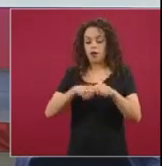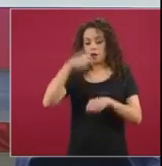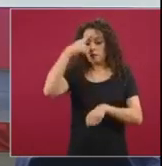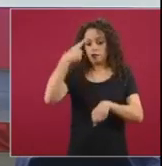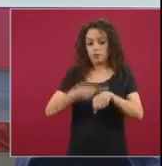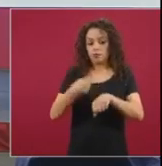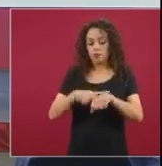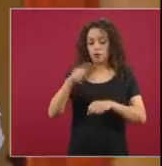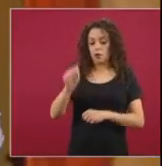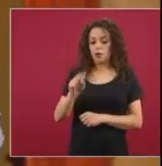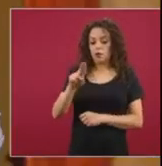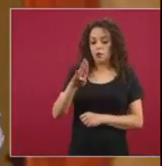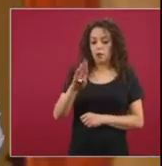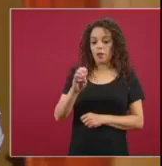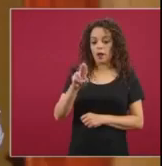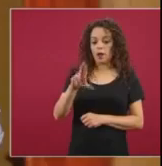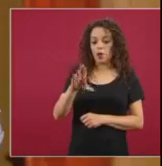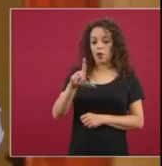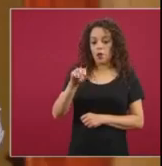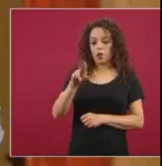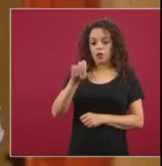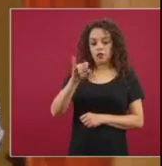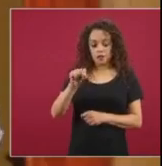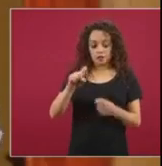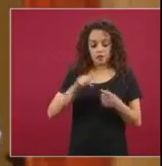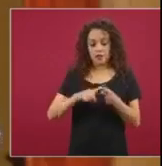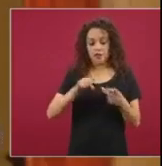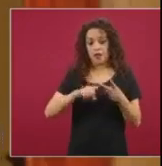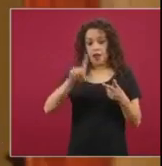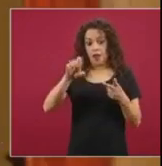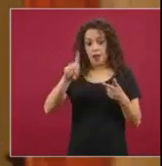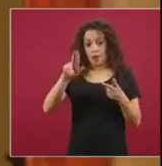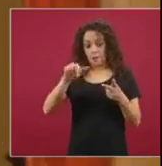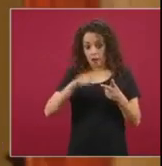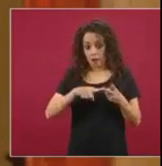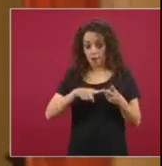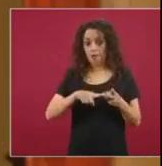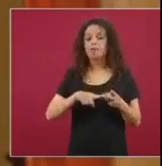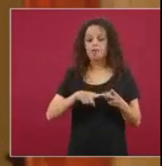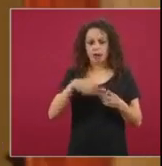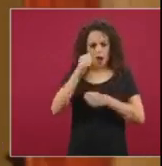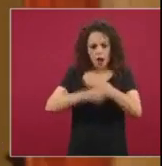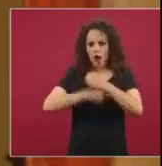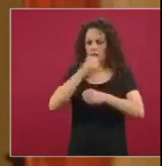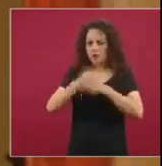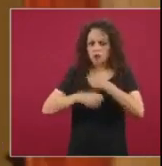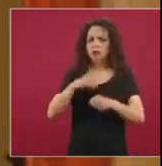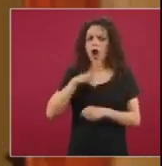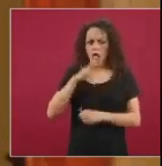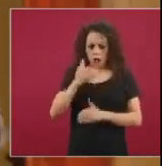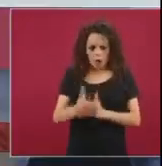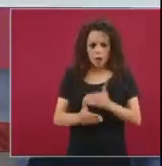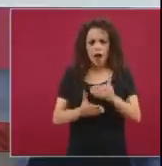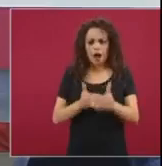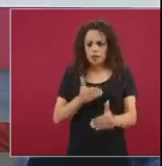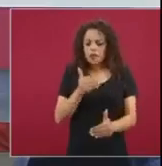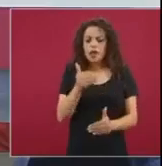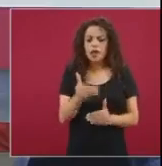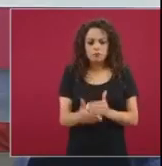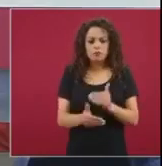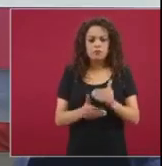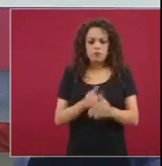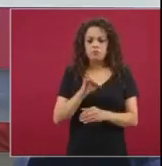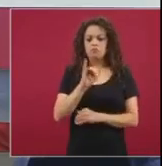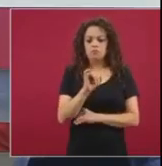Programa Nacional de Lepra ha venido teniendo todos estos avances a lo largo del tiempo. No es que del